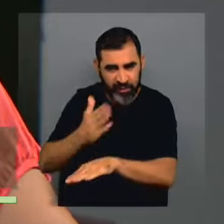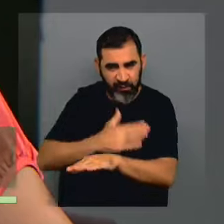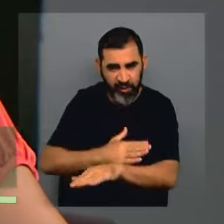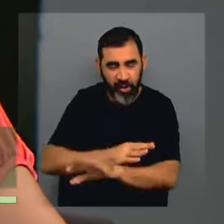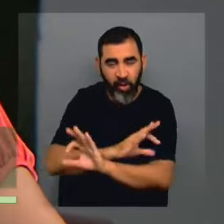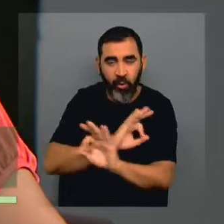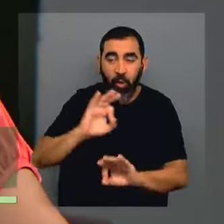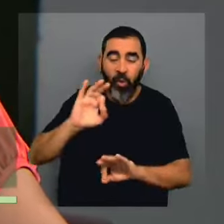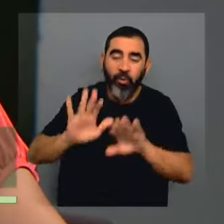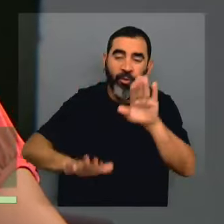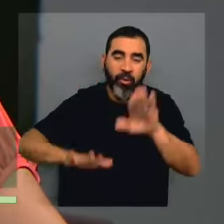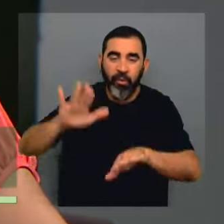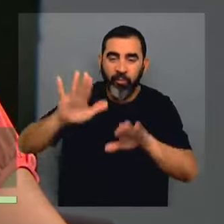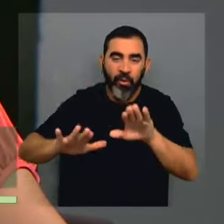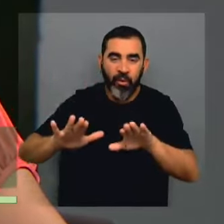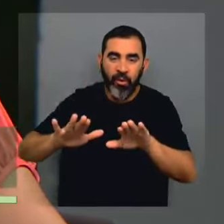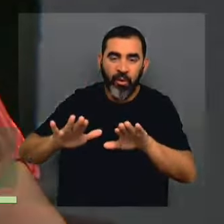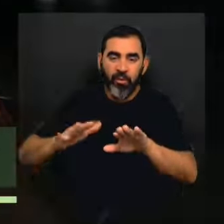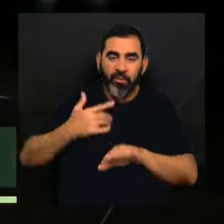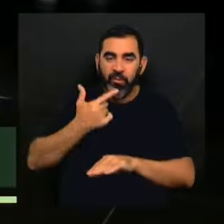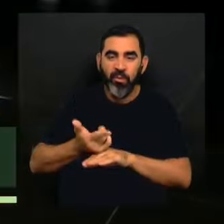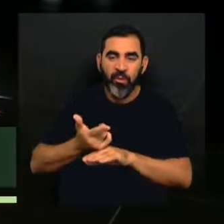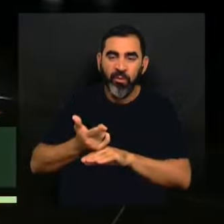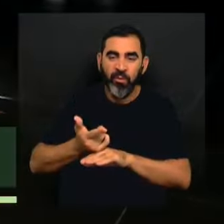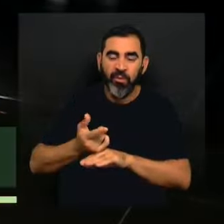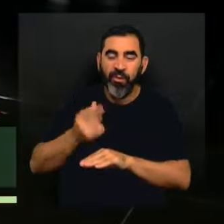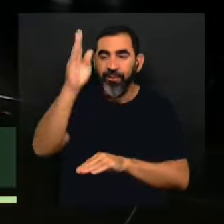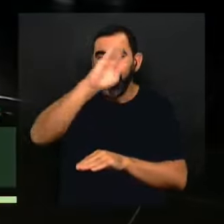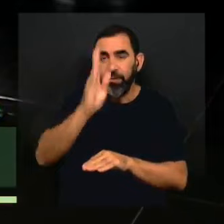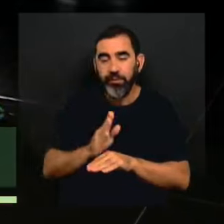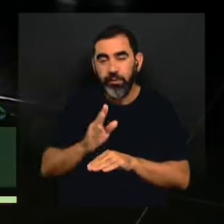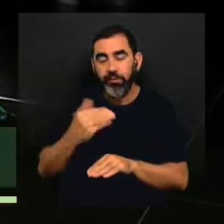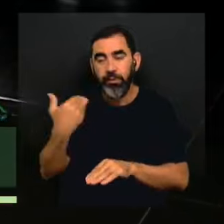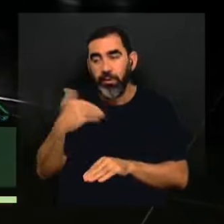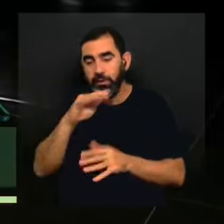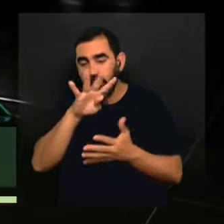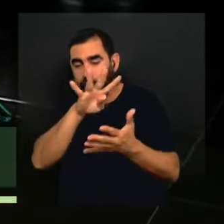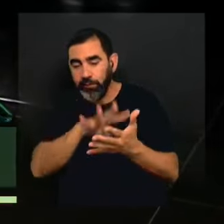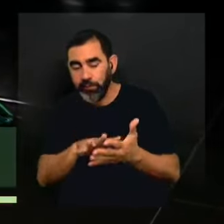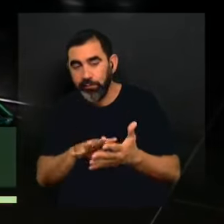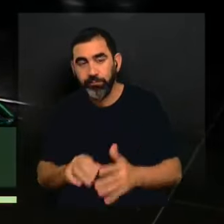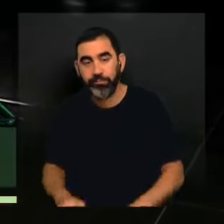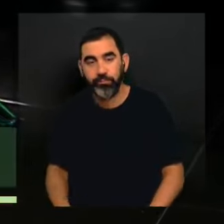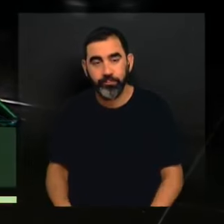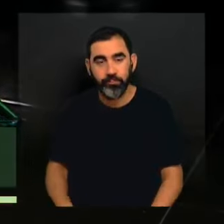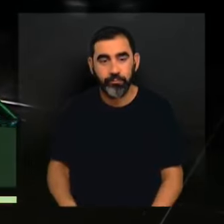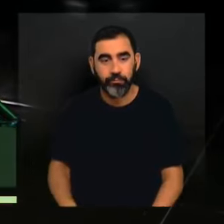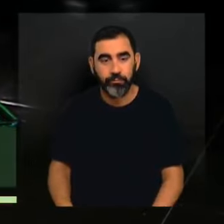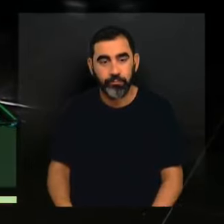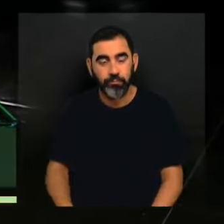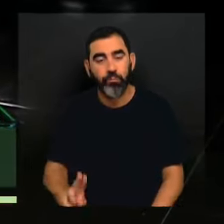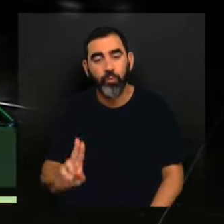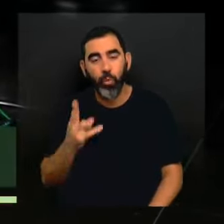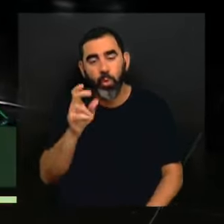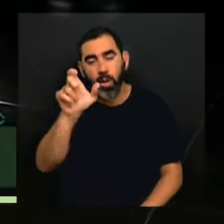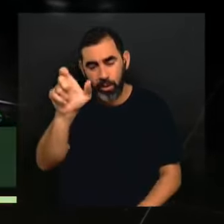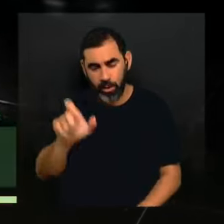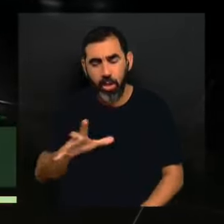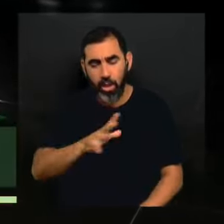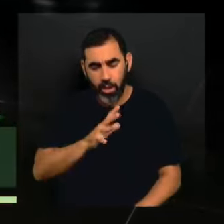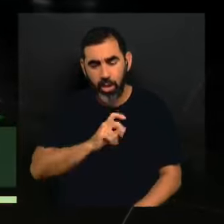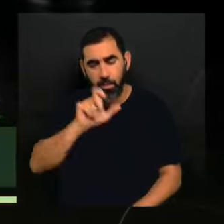dependemos de de lo que se lea en Brasil o en Argentina no no a ver en Uruguay hay gente que perfectamente